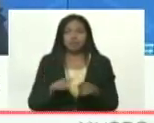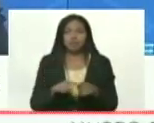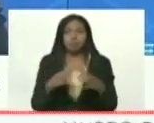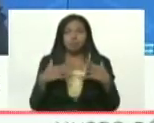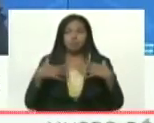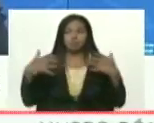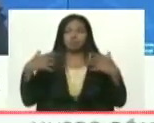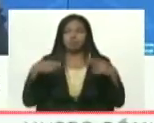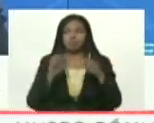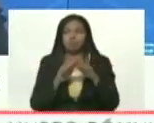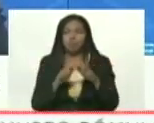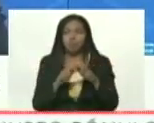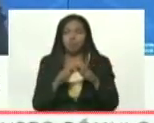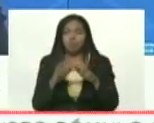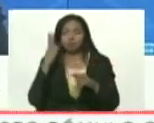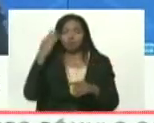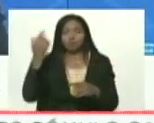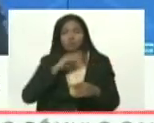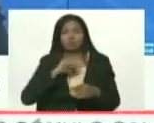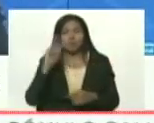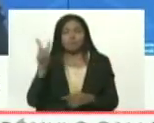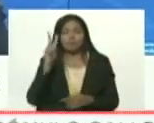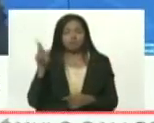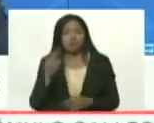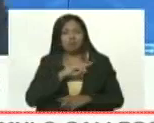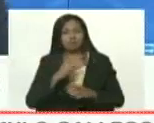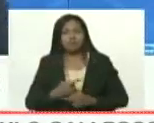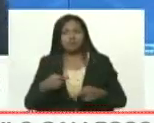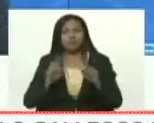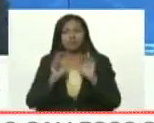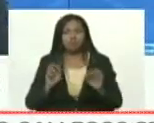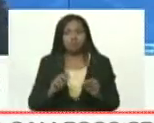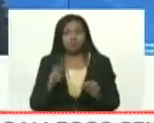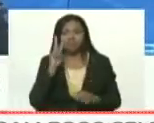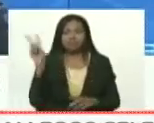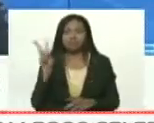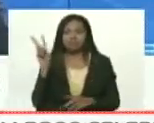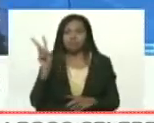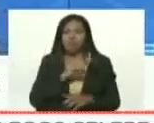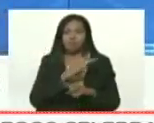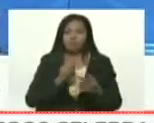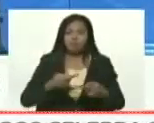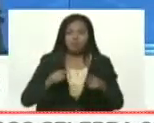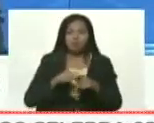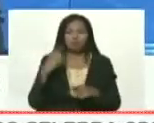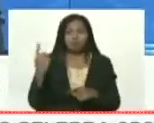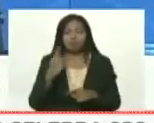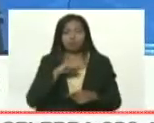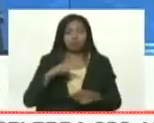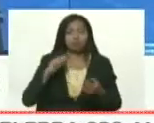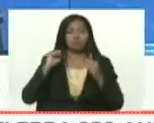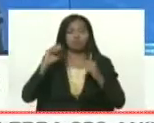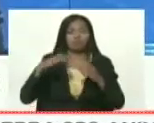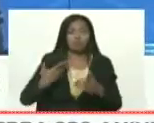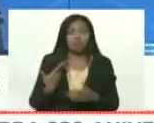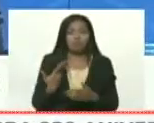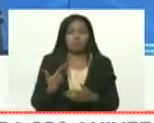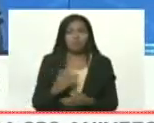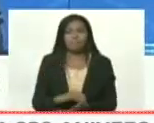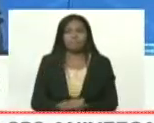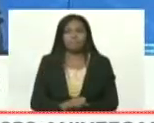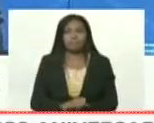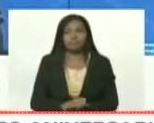grandeza. Si soñamos con la Venezuela potencia, esa Venezuela potencia solo la podemos lograr a través